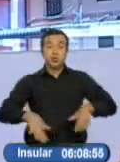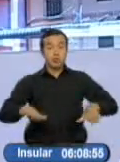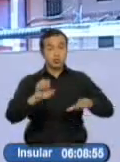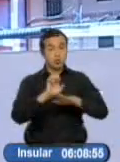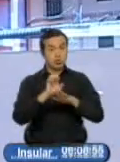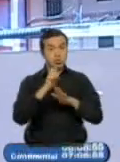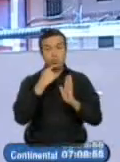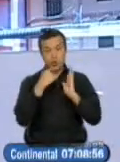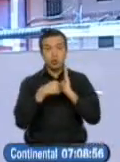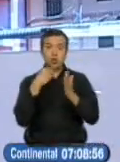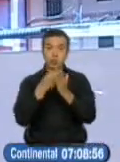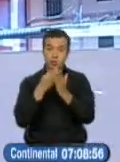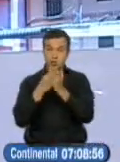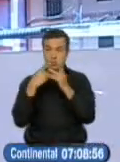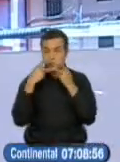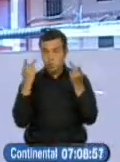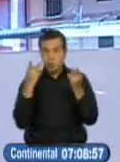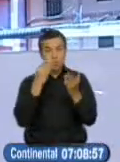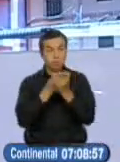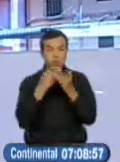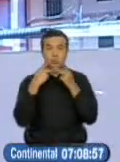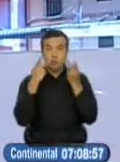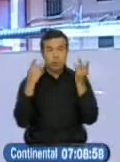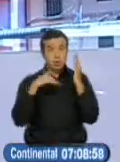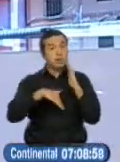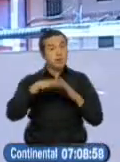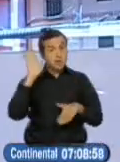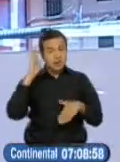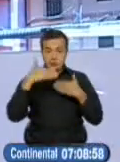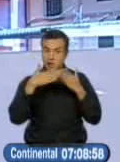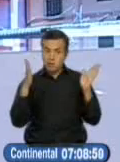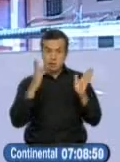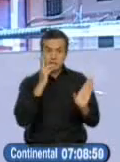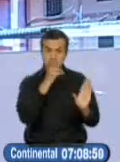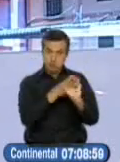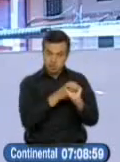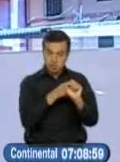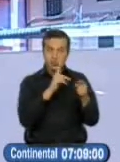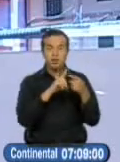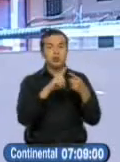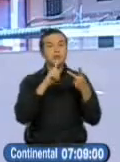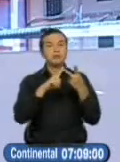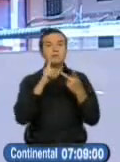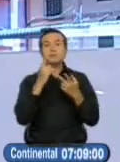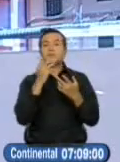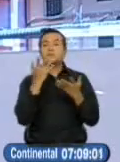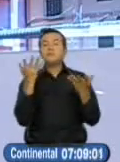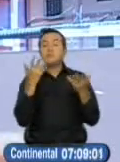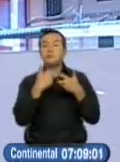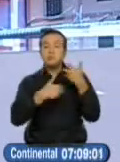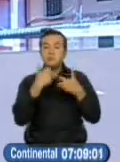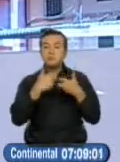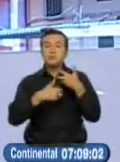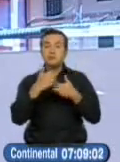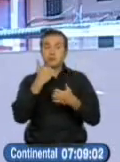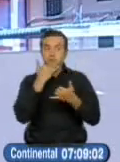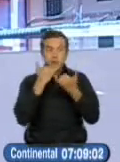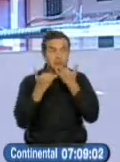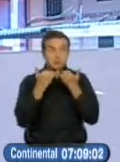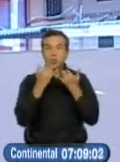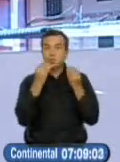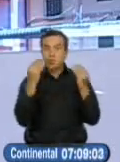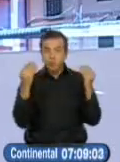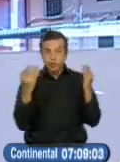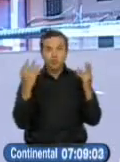Entonces ahí está compra pública, una compra pública más abierta y participativa, corregir todos los problemas de comercio ilegal que tenemos en el